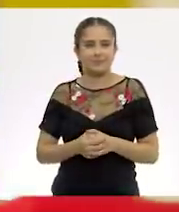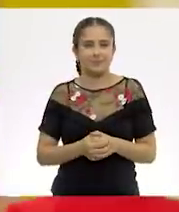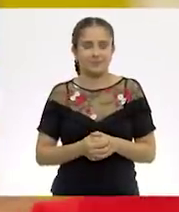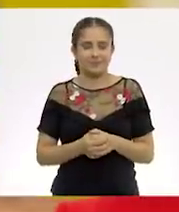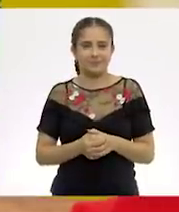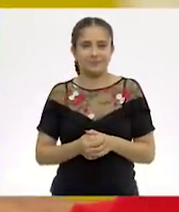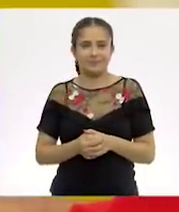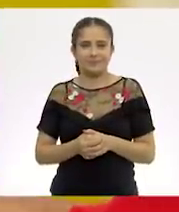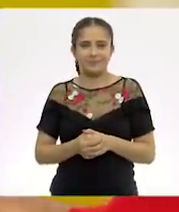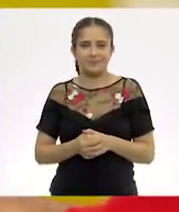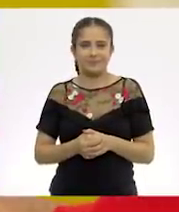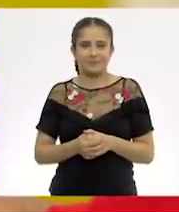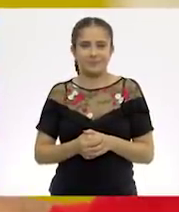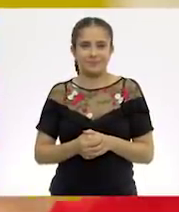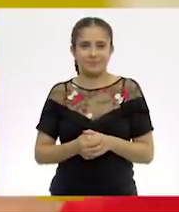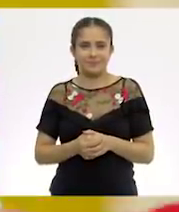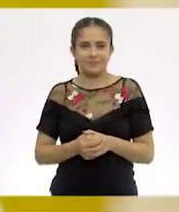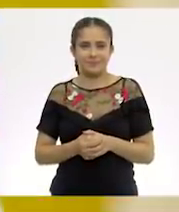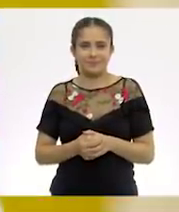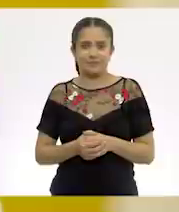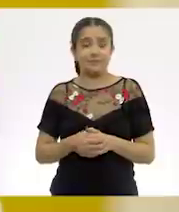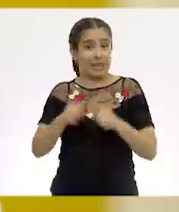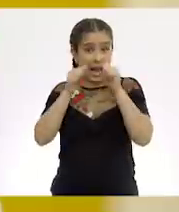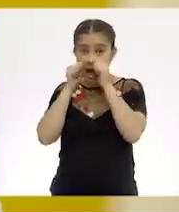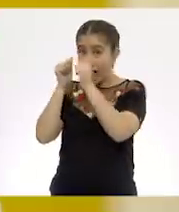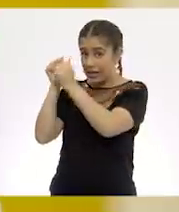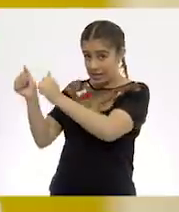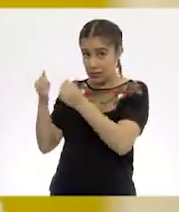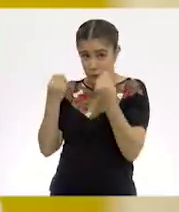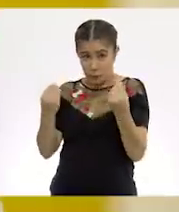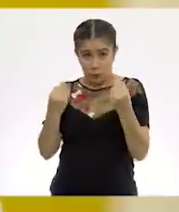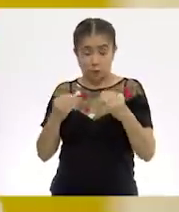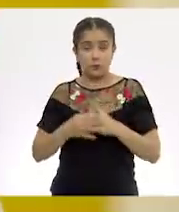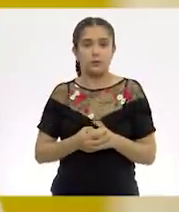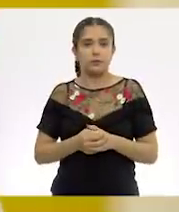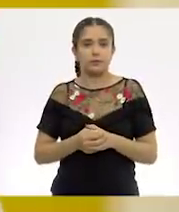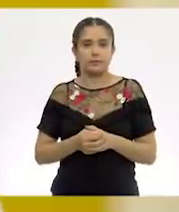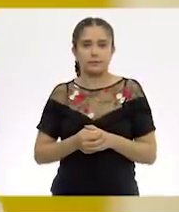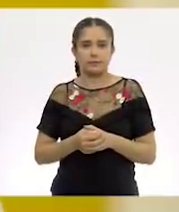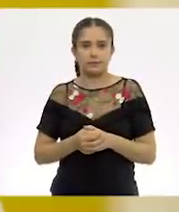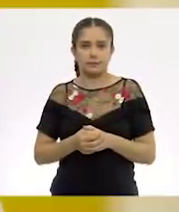ver. Vamos a voltearla. Presten mucha atención.